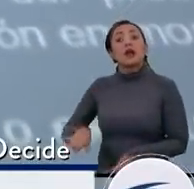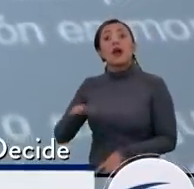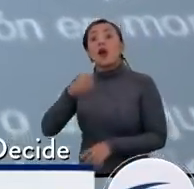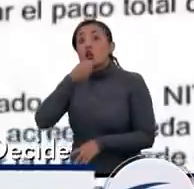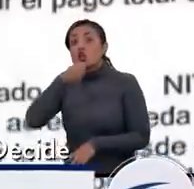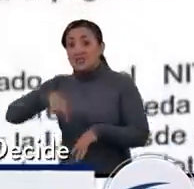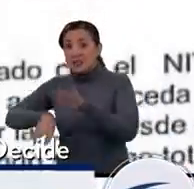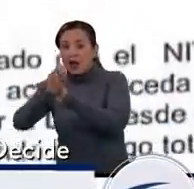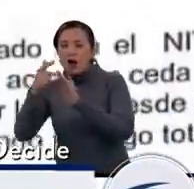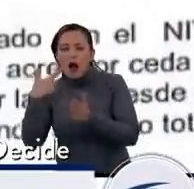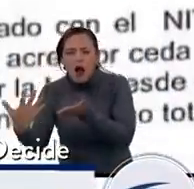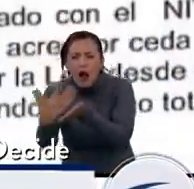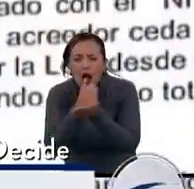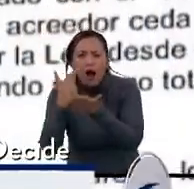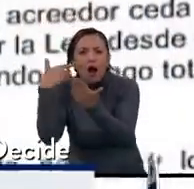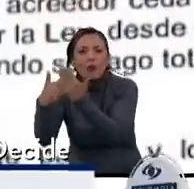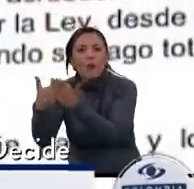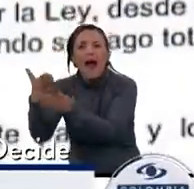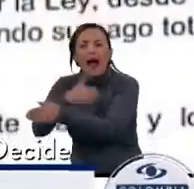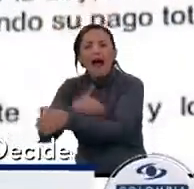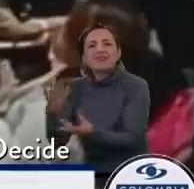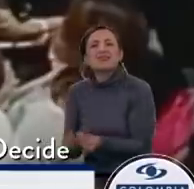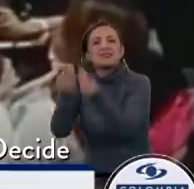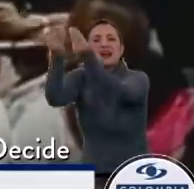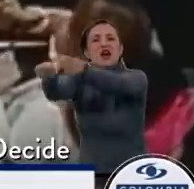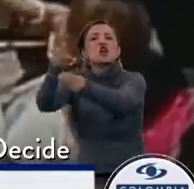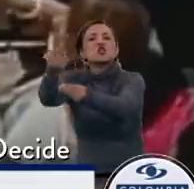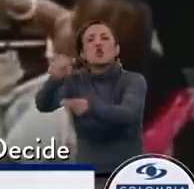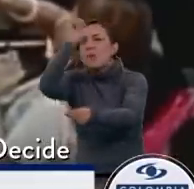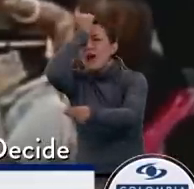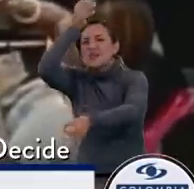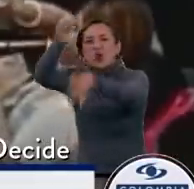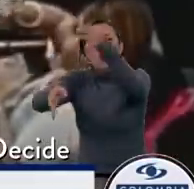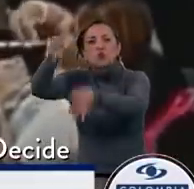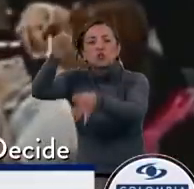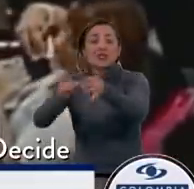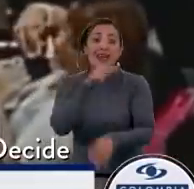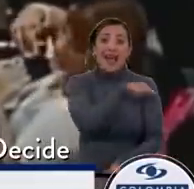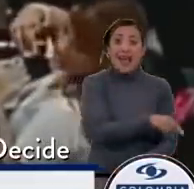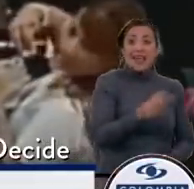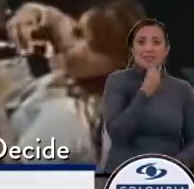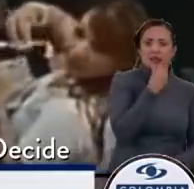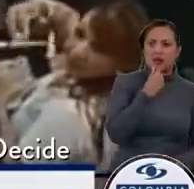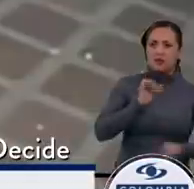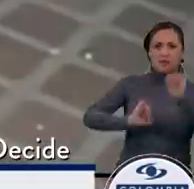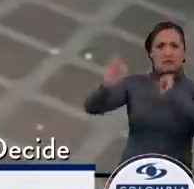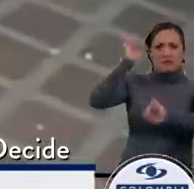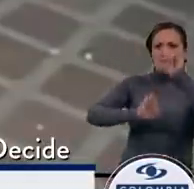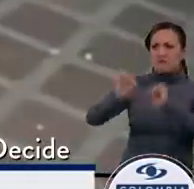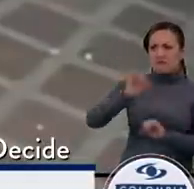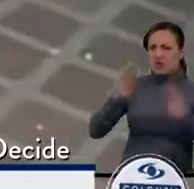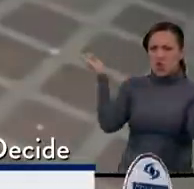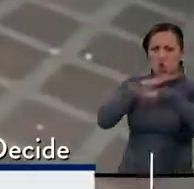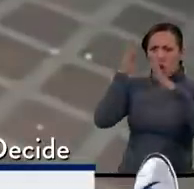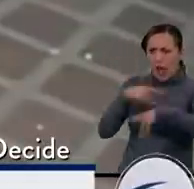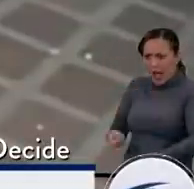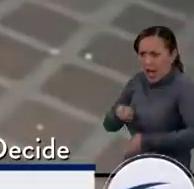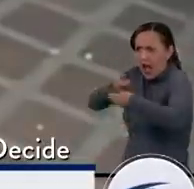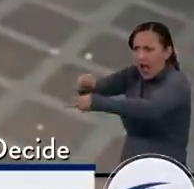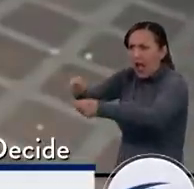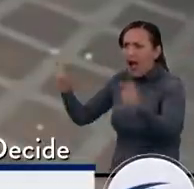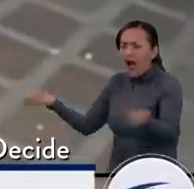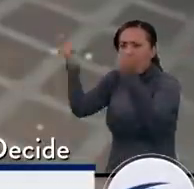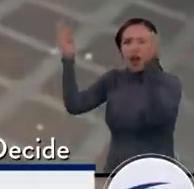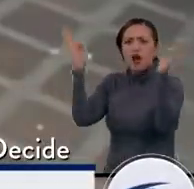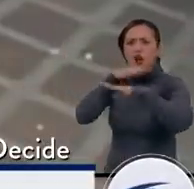pruebas entregadas por Aida Merlano a la Corte Suprema de Justicia. Precisamente, Alejandro Char se defendió sobre este asunto en las últimas horas y negó haber financiado su campaña.